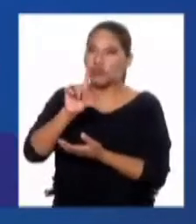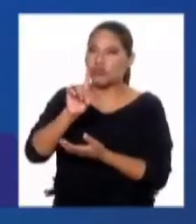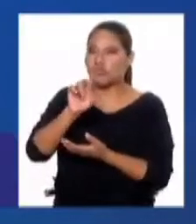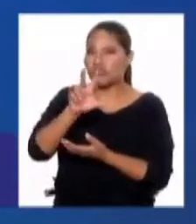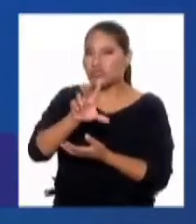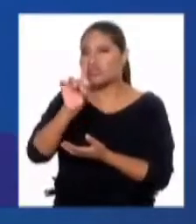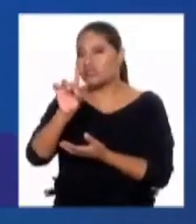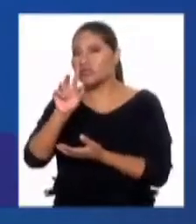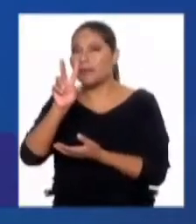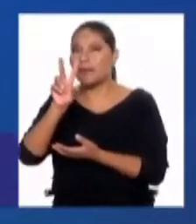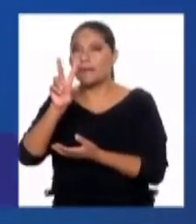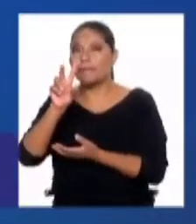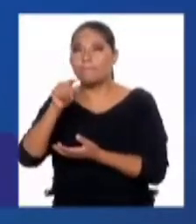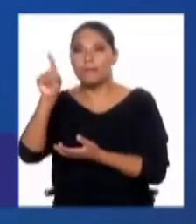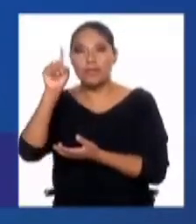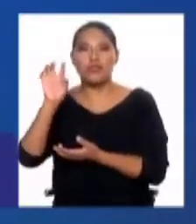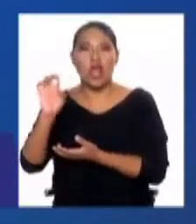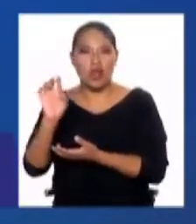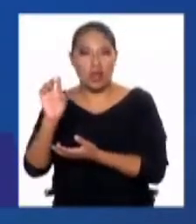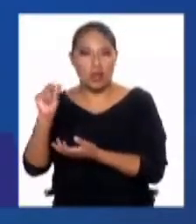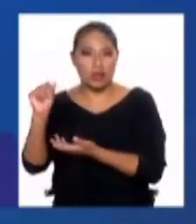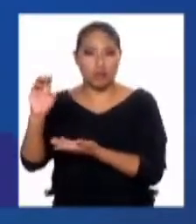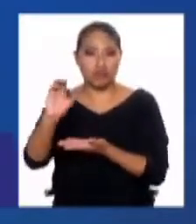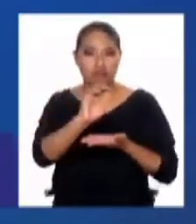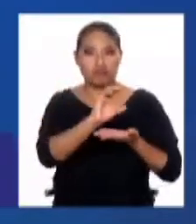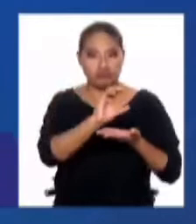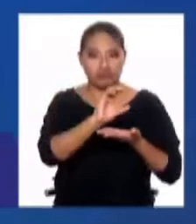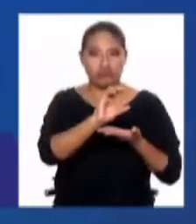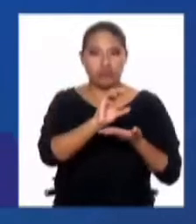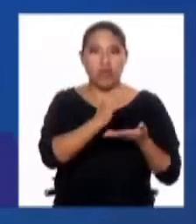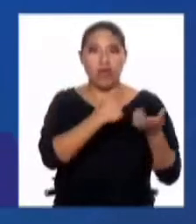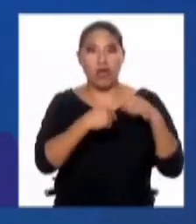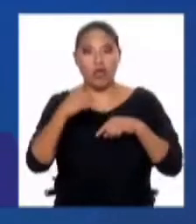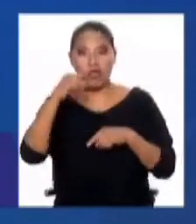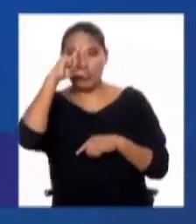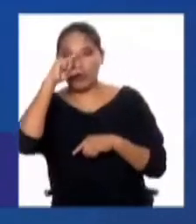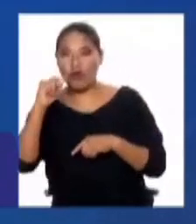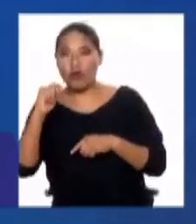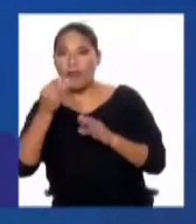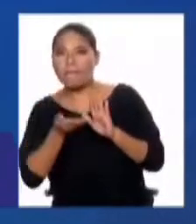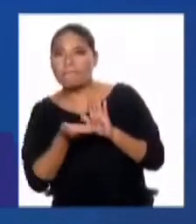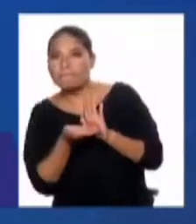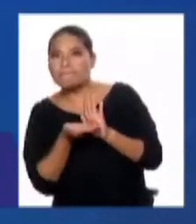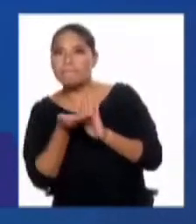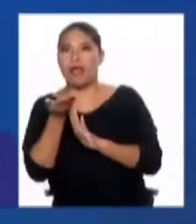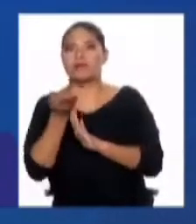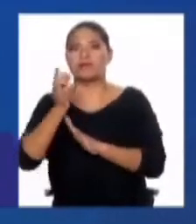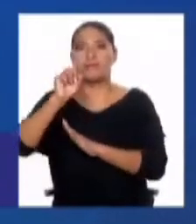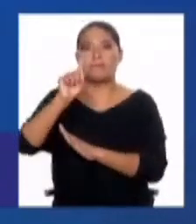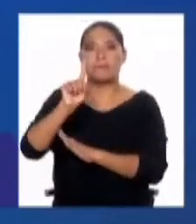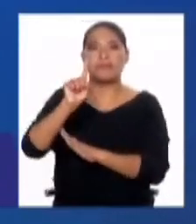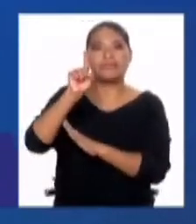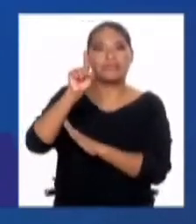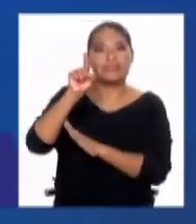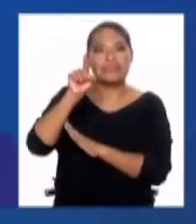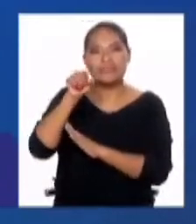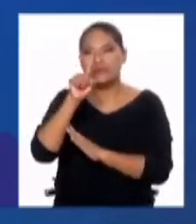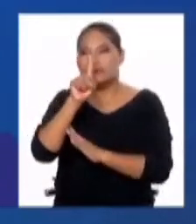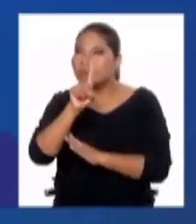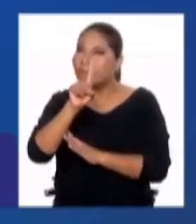883 millones de dólares. Durante Toledo se sube a 1.120 y tantos millones de